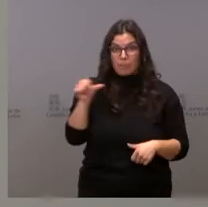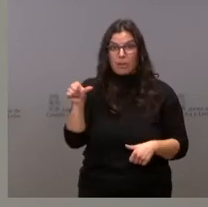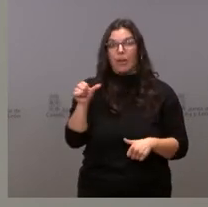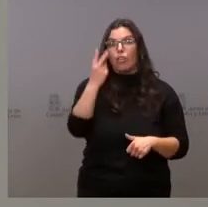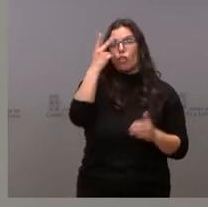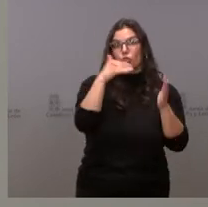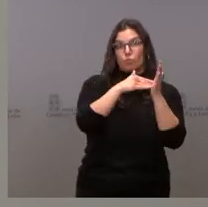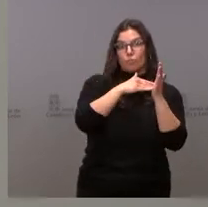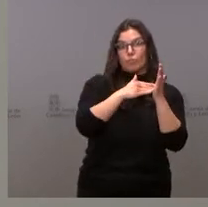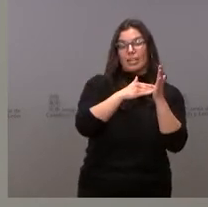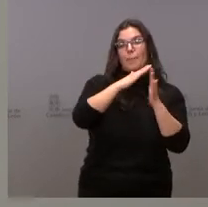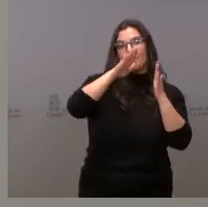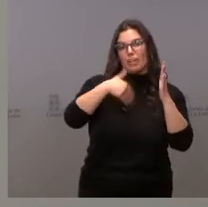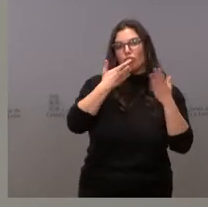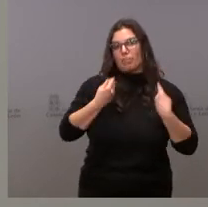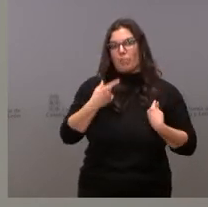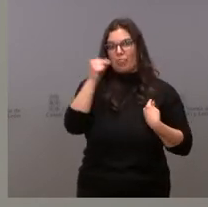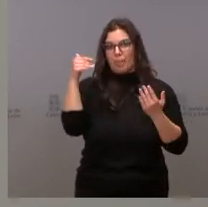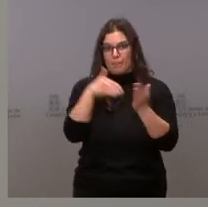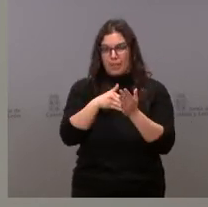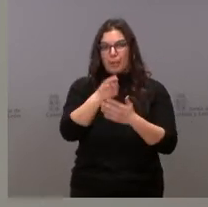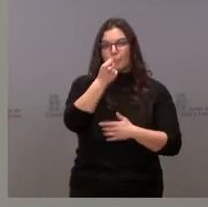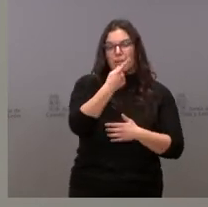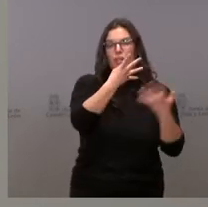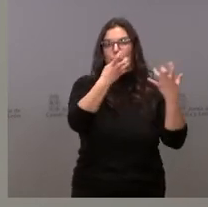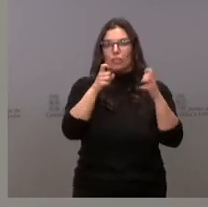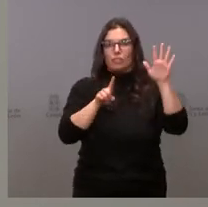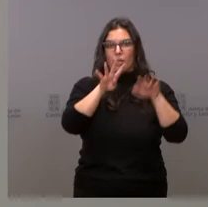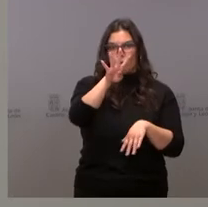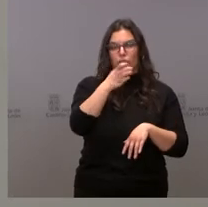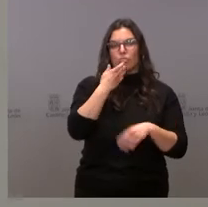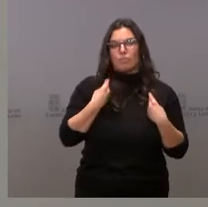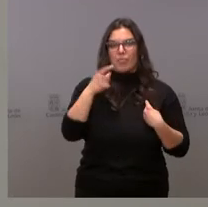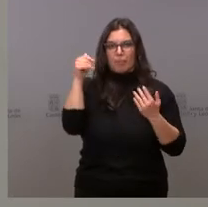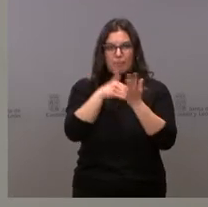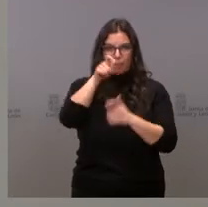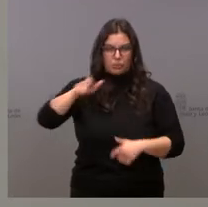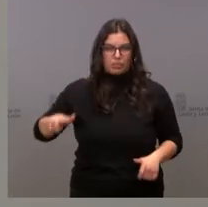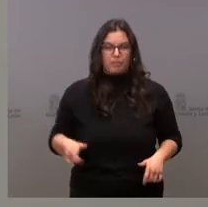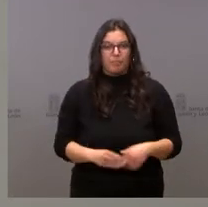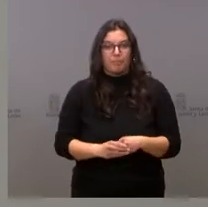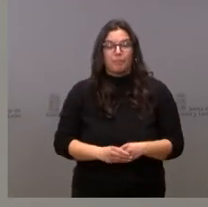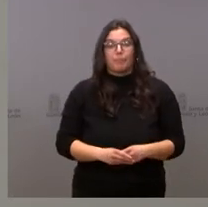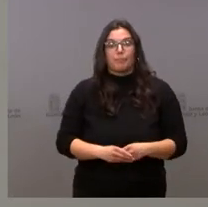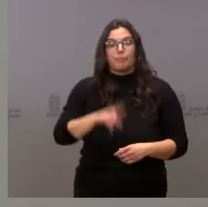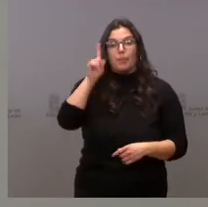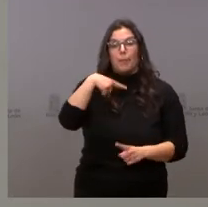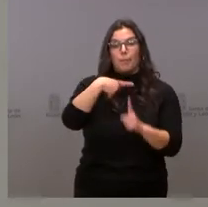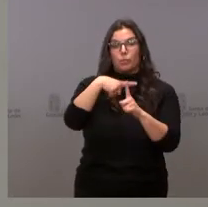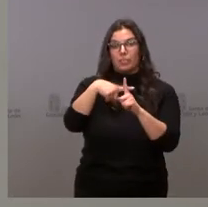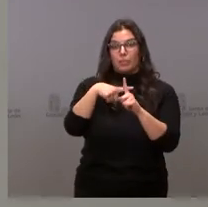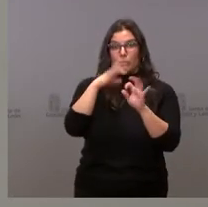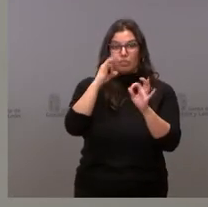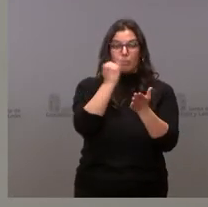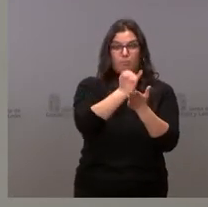mil casos por 100.000 habitantes situándose los 1964 casos por 100.000 habitantes la positividad también de las pruebas de la